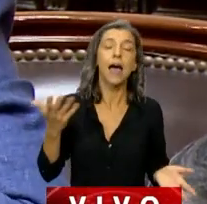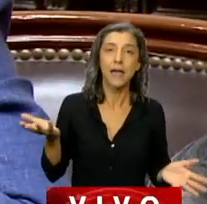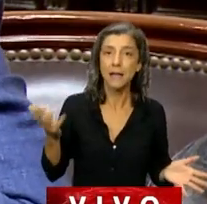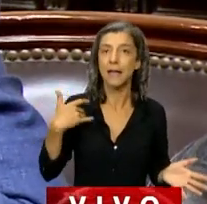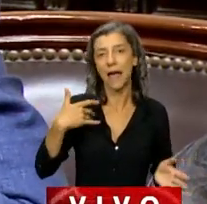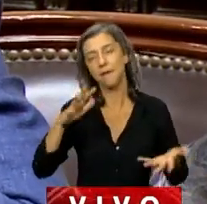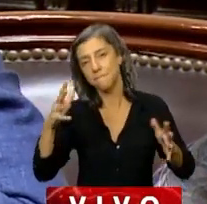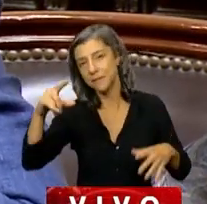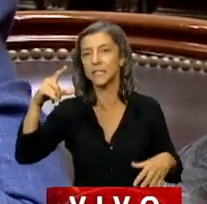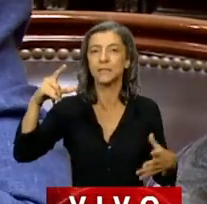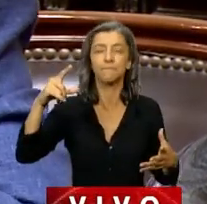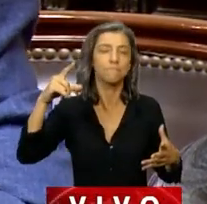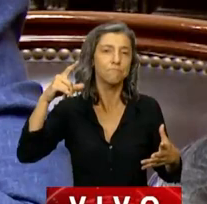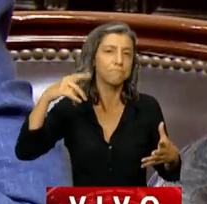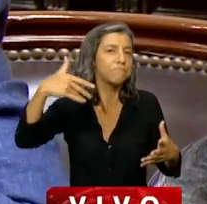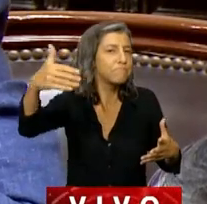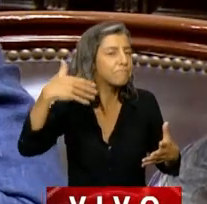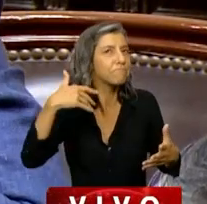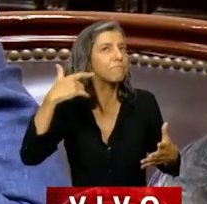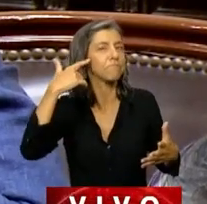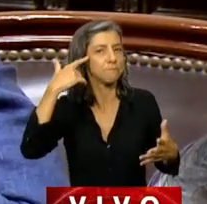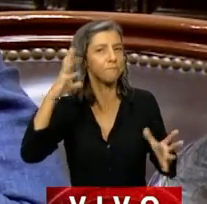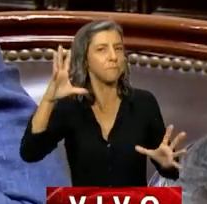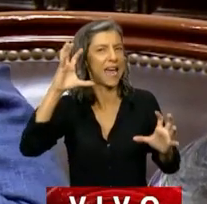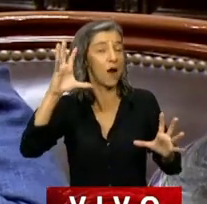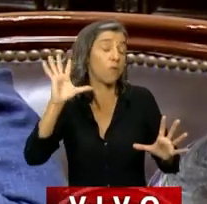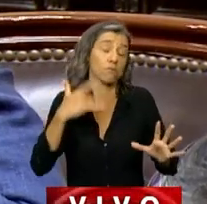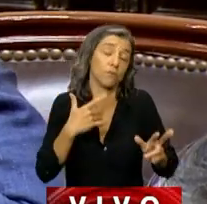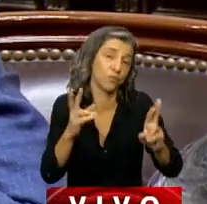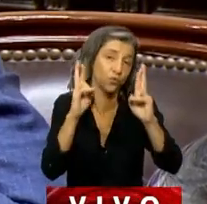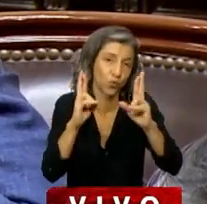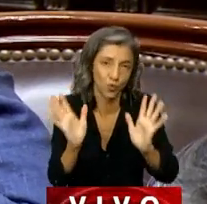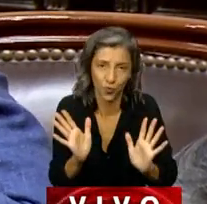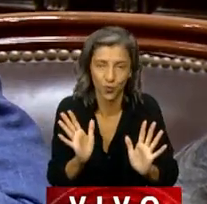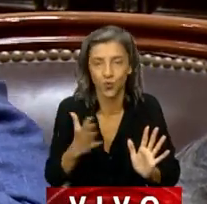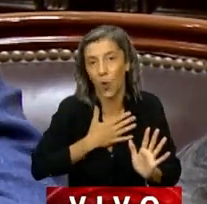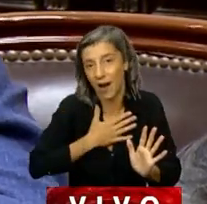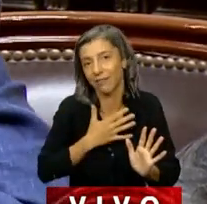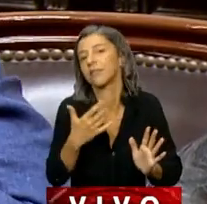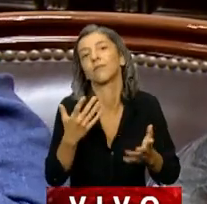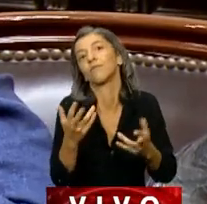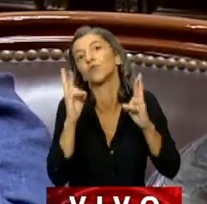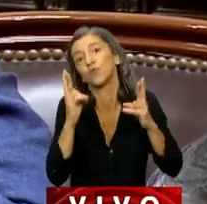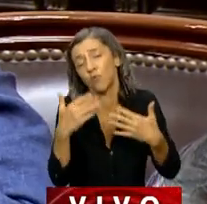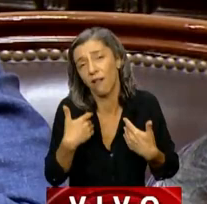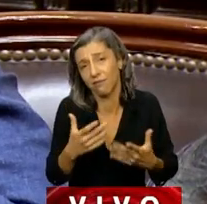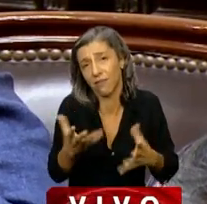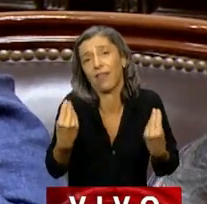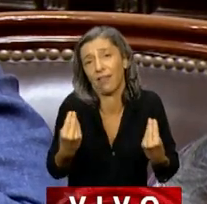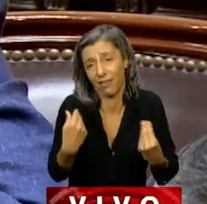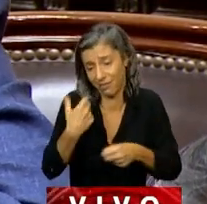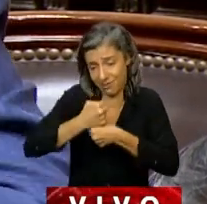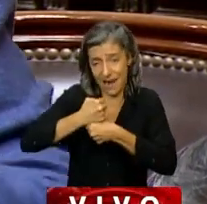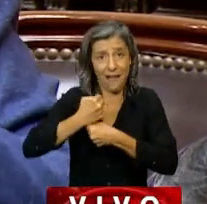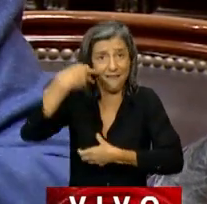también el ser expulsado. Yo digo, me tocó la suerte de nada más que estar preso, ser expulsado del lugar donde